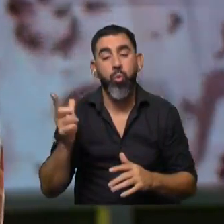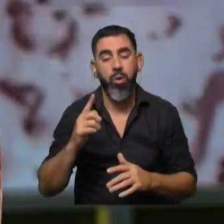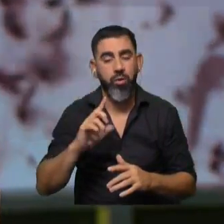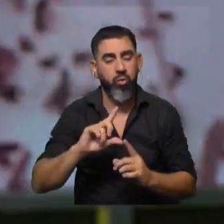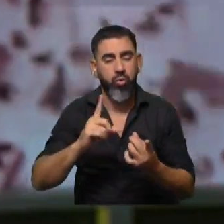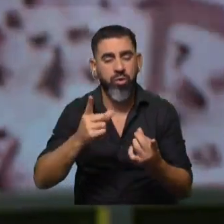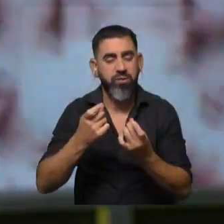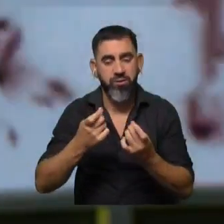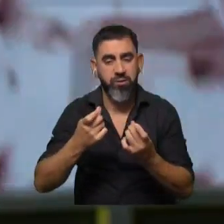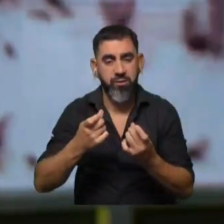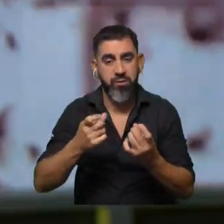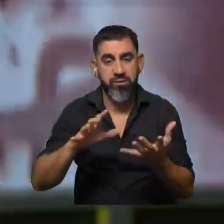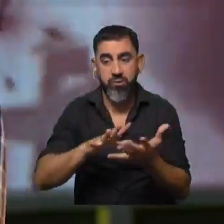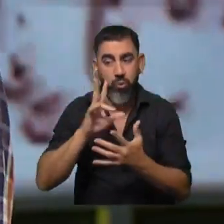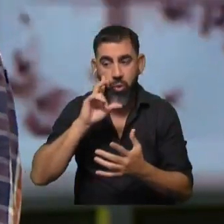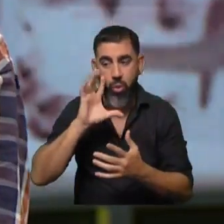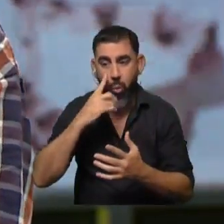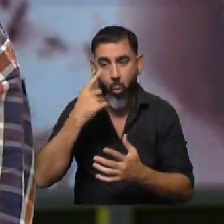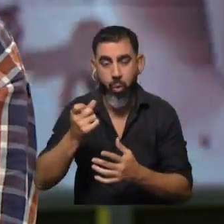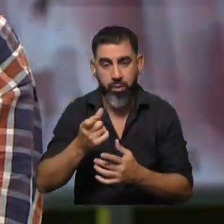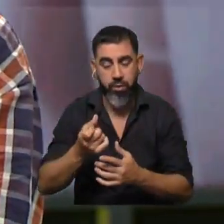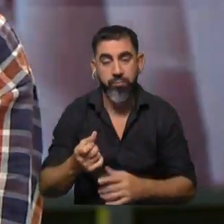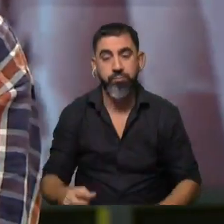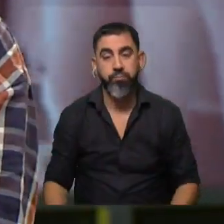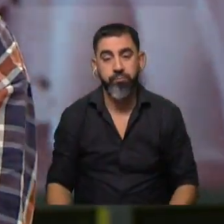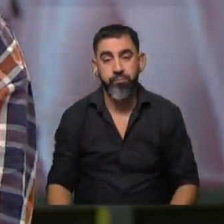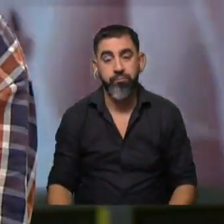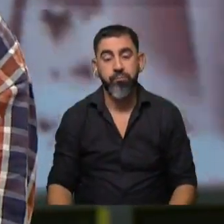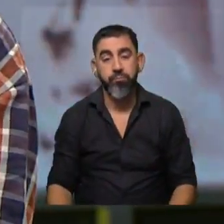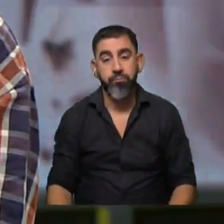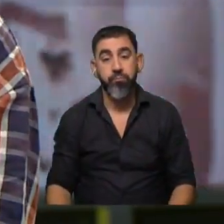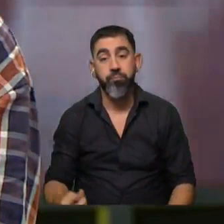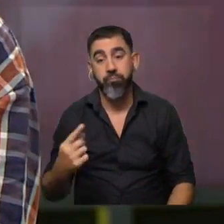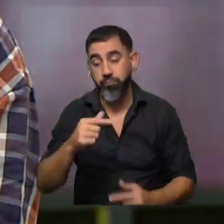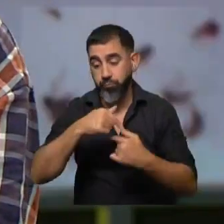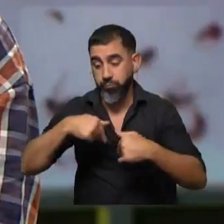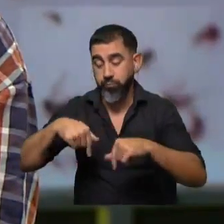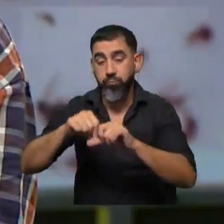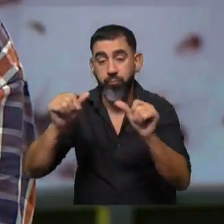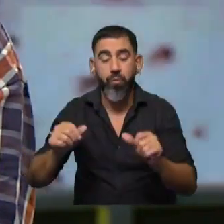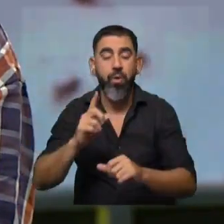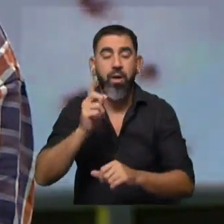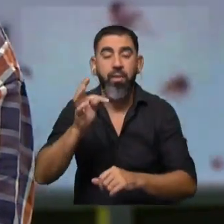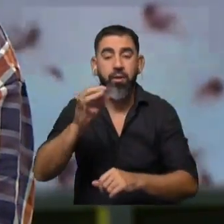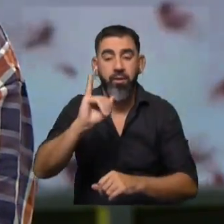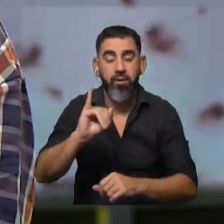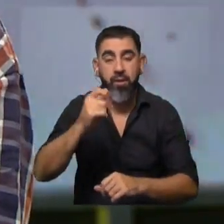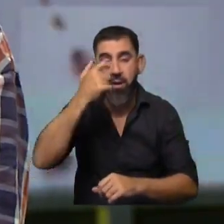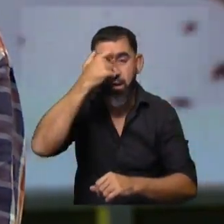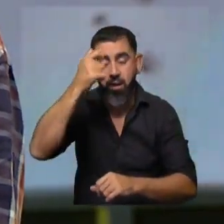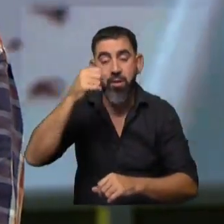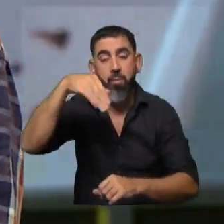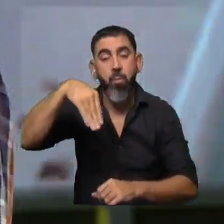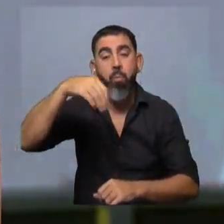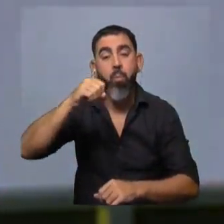la inminencia de lo que estaba sucediendo. Pero bueno, logramos nosotros desde la base generar este GTI y las técnicas moleculares. Es